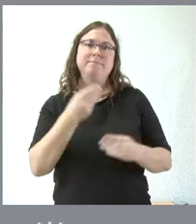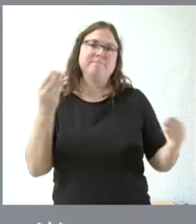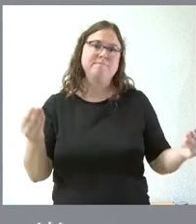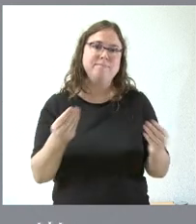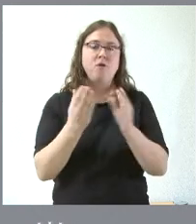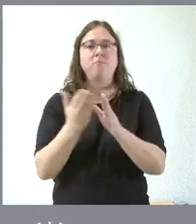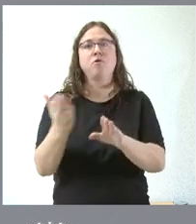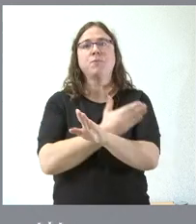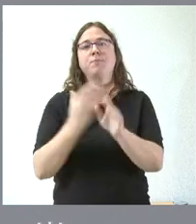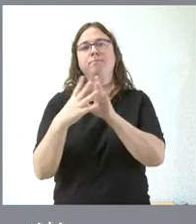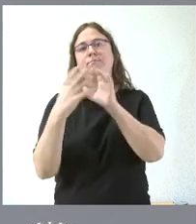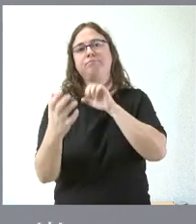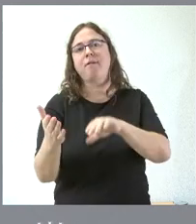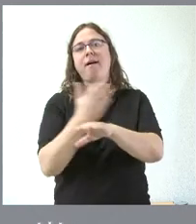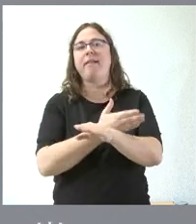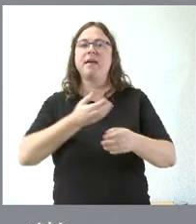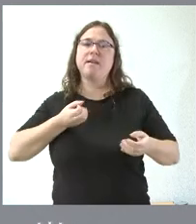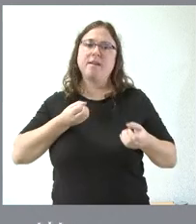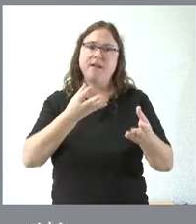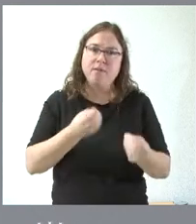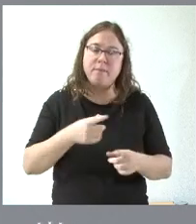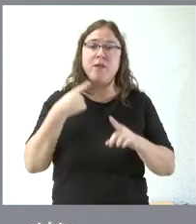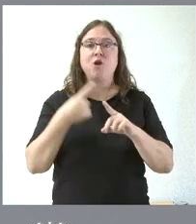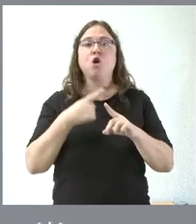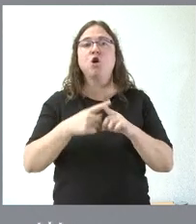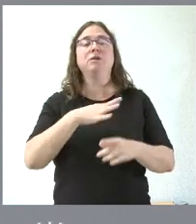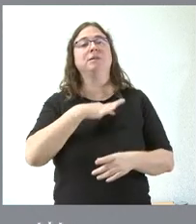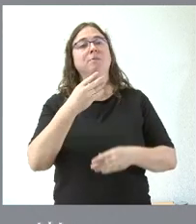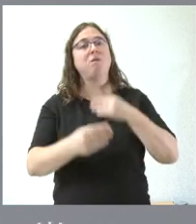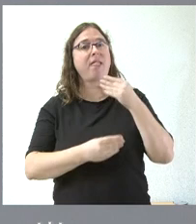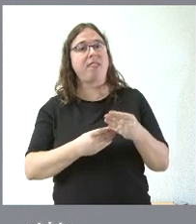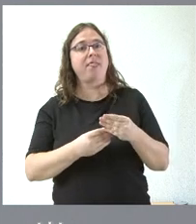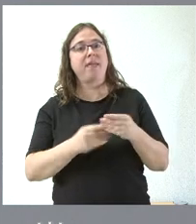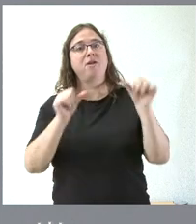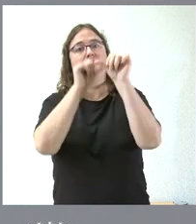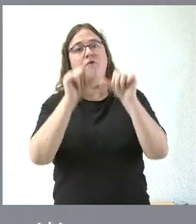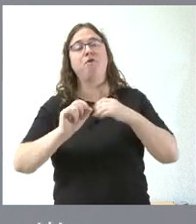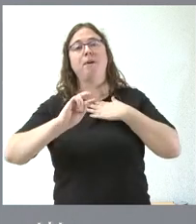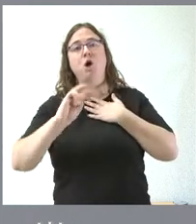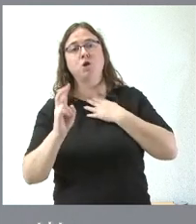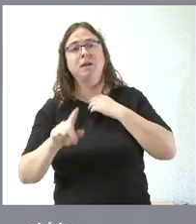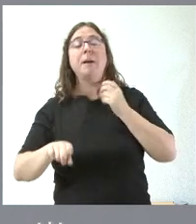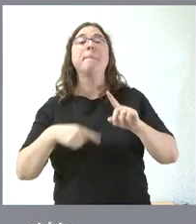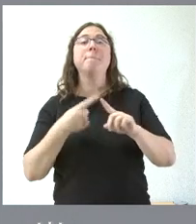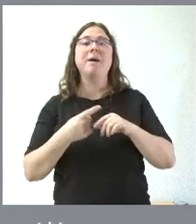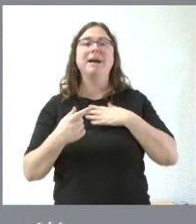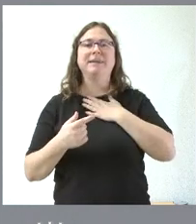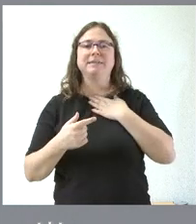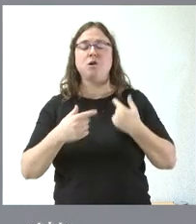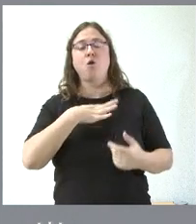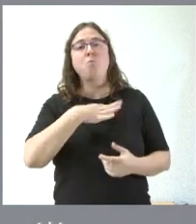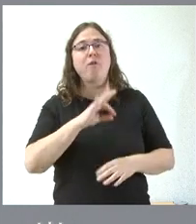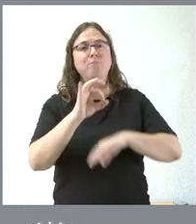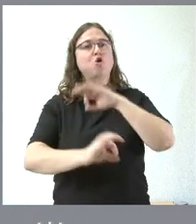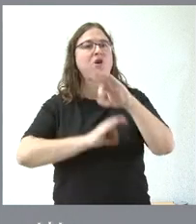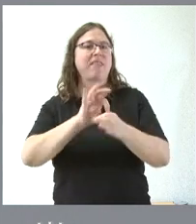coordinación siempre es bueno la información las cosas se Podrían haber hecho de otra manera y y podríamos haber tenido organizados